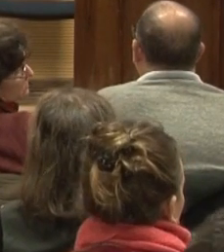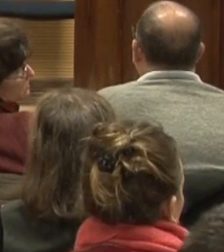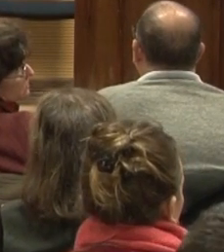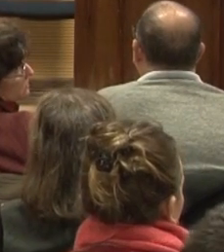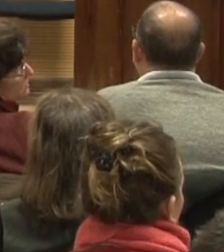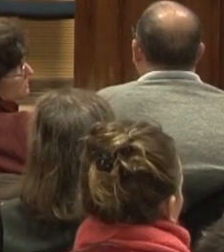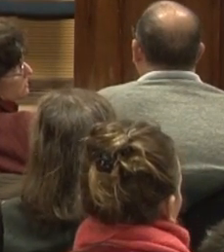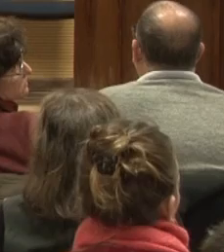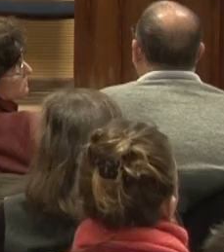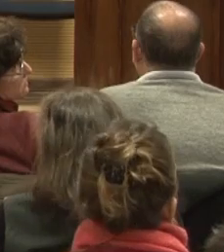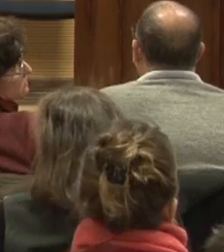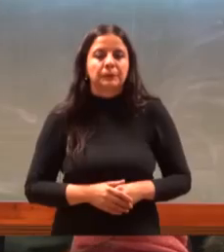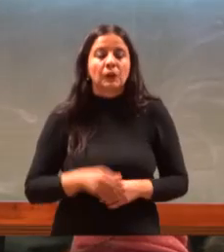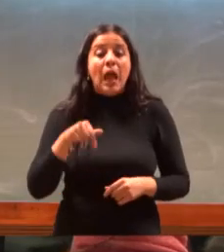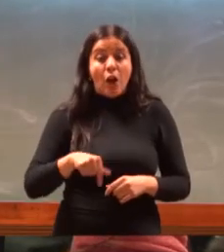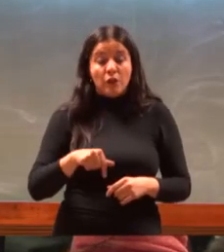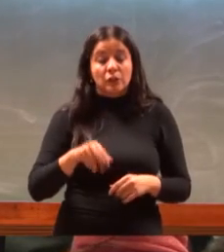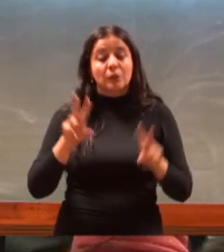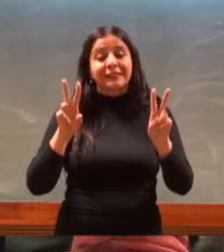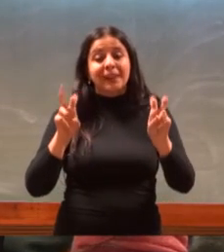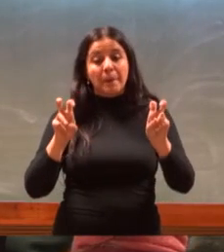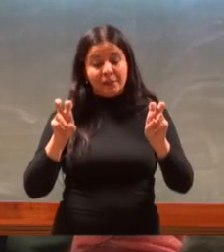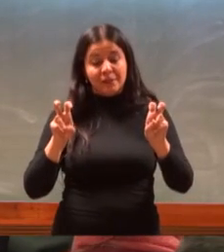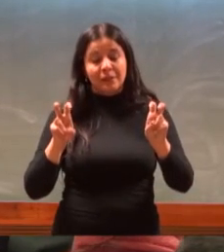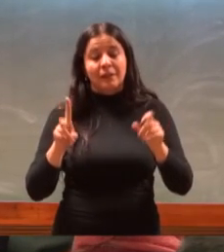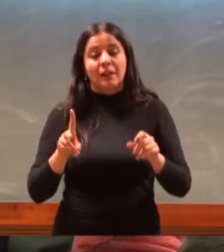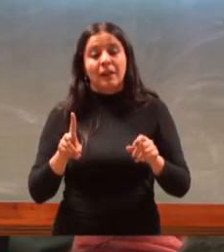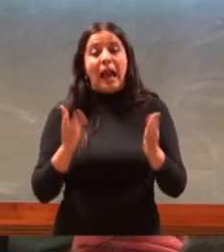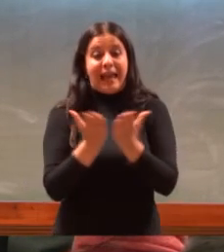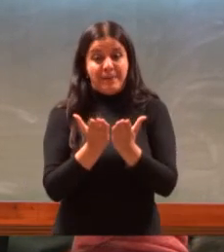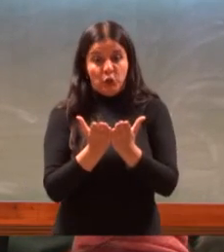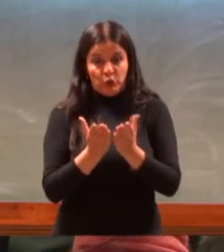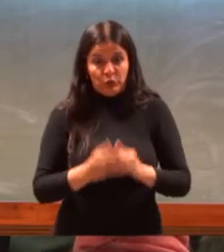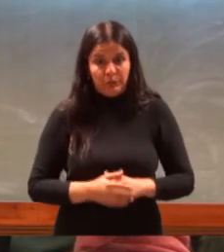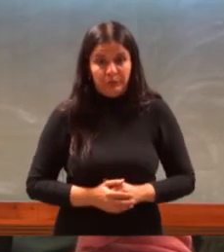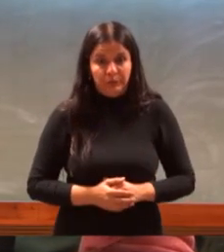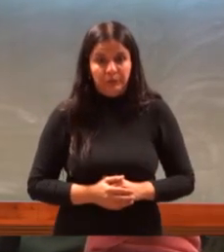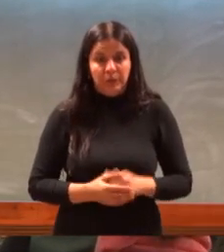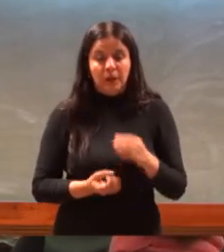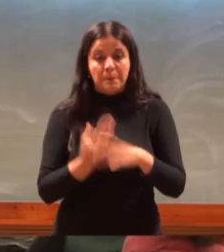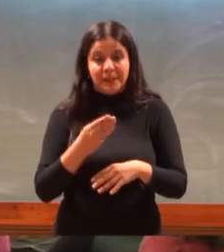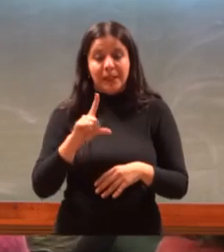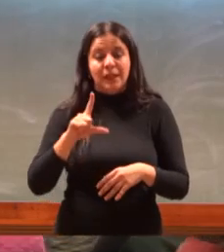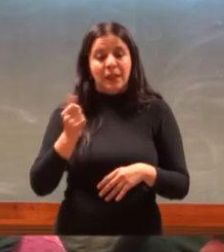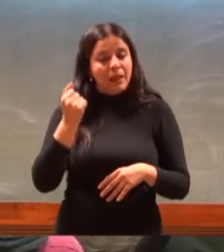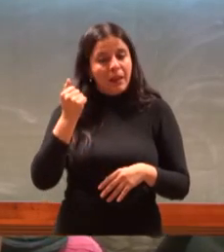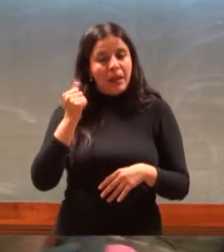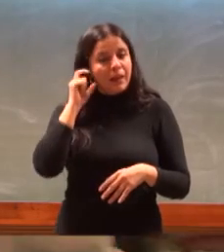Versa sobre aspectos académicos abre el candidato Andrés lagens